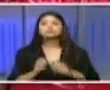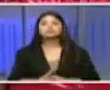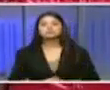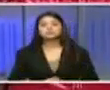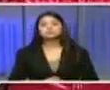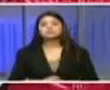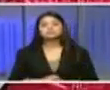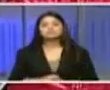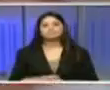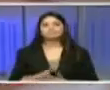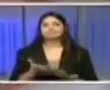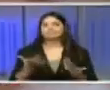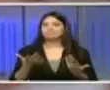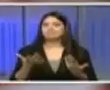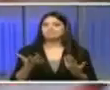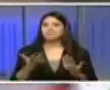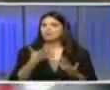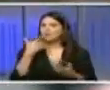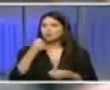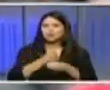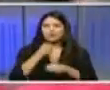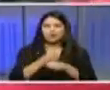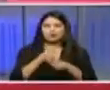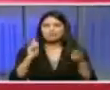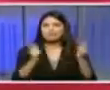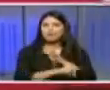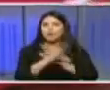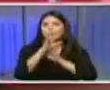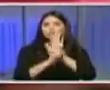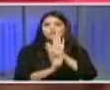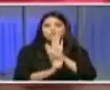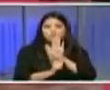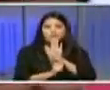Ha usurpado funciones constitucionales